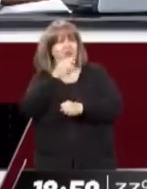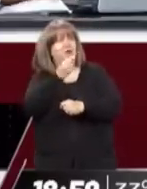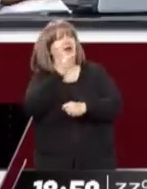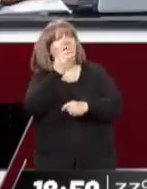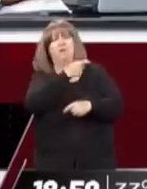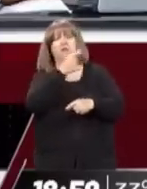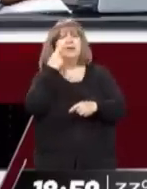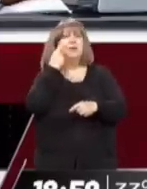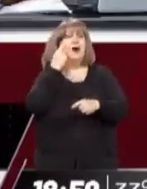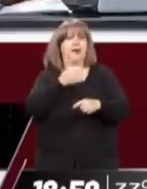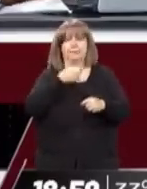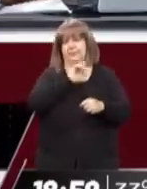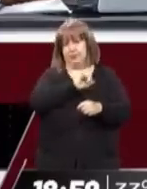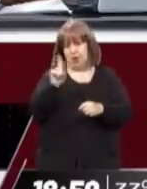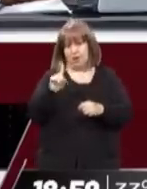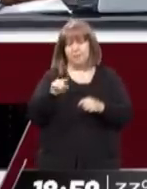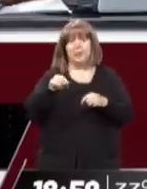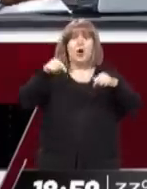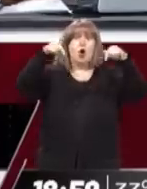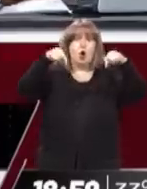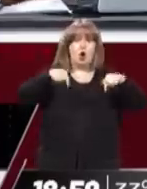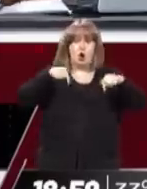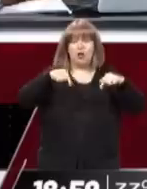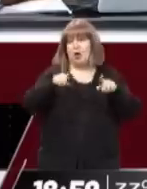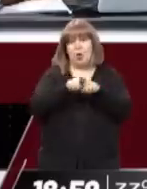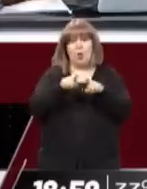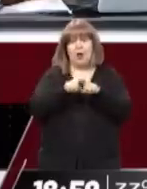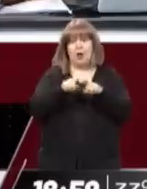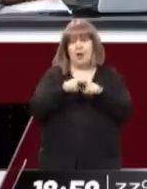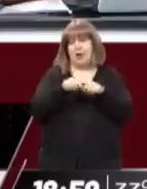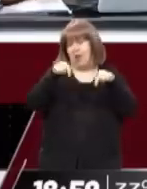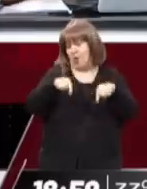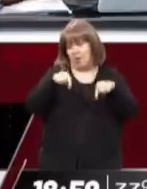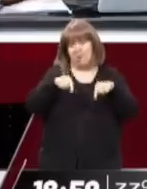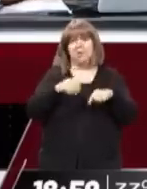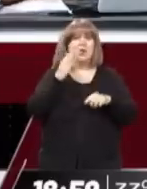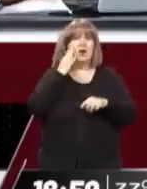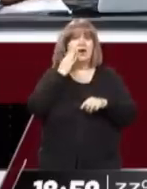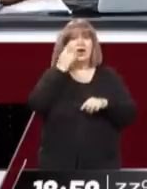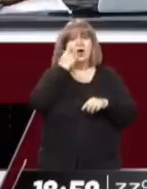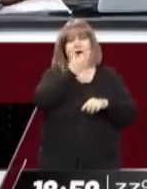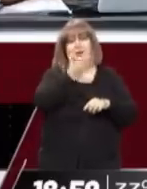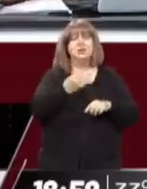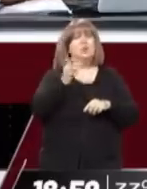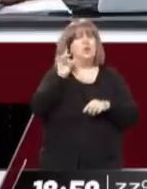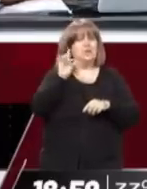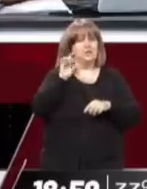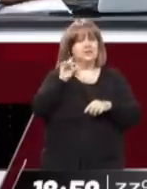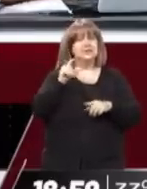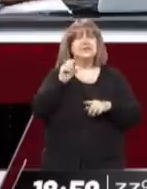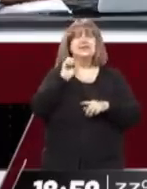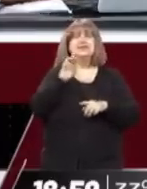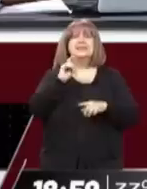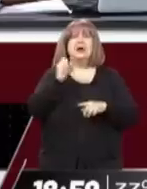estigmatizarlos y agredirlos, como de hecho hoy están dadas las cosas. Sí. ¿Cierto? Así yo creo que la condena social